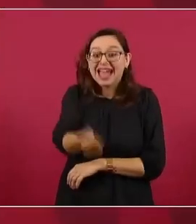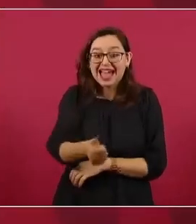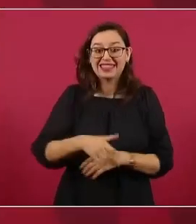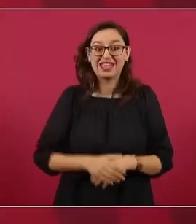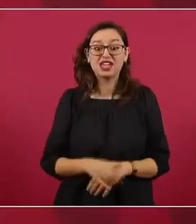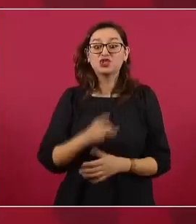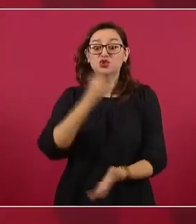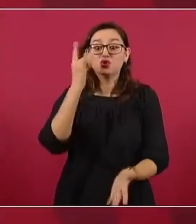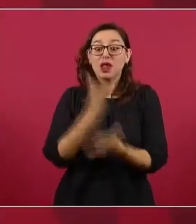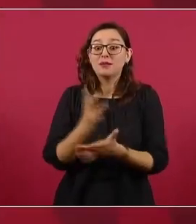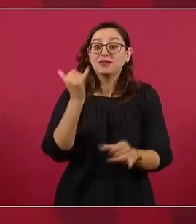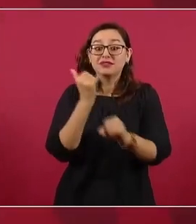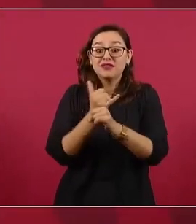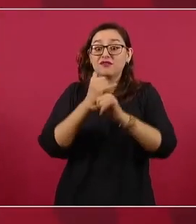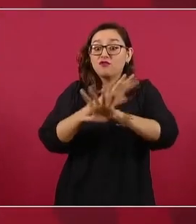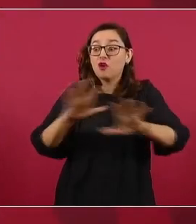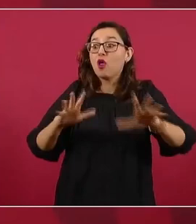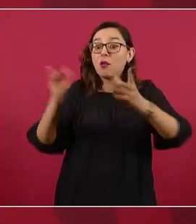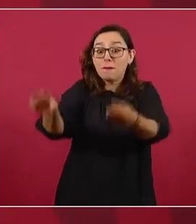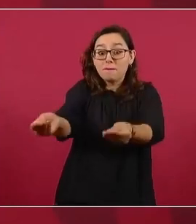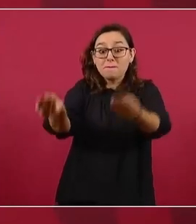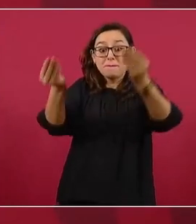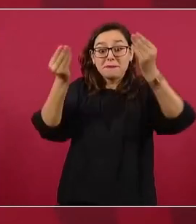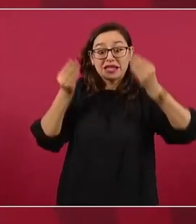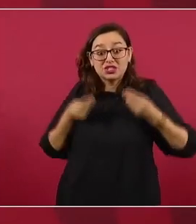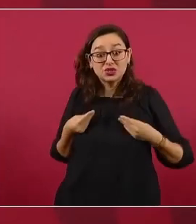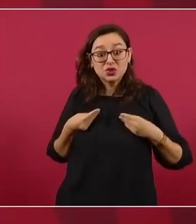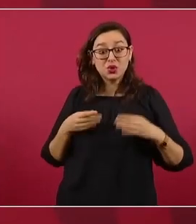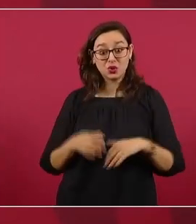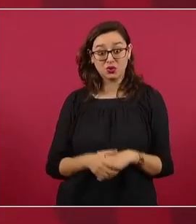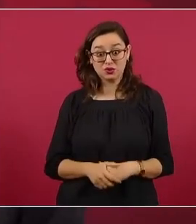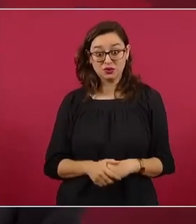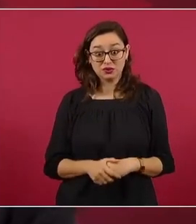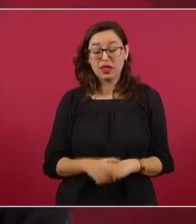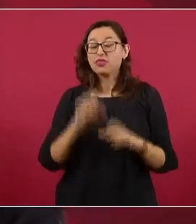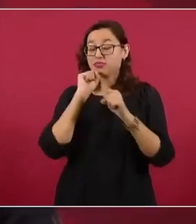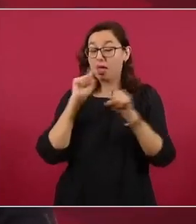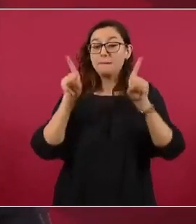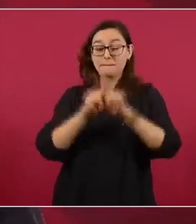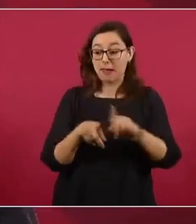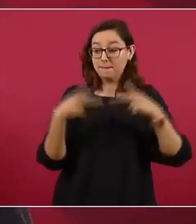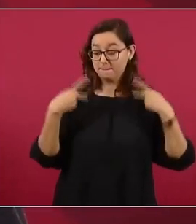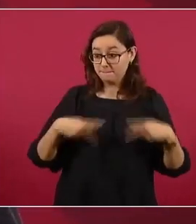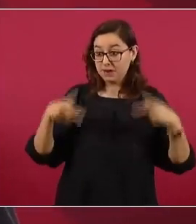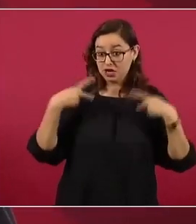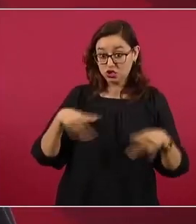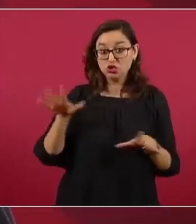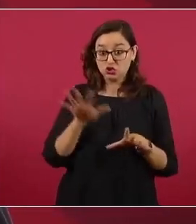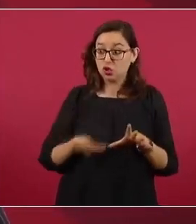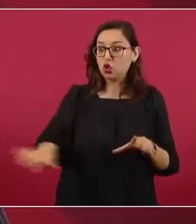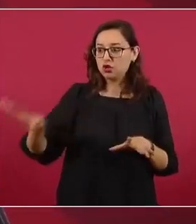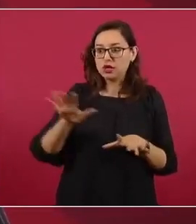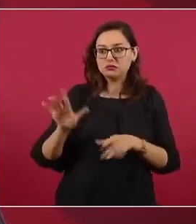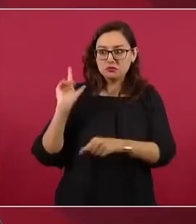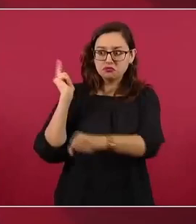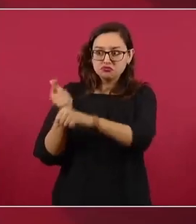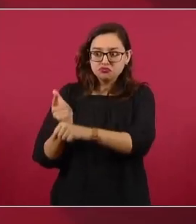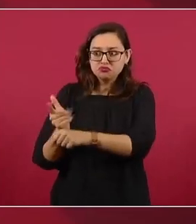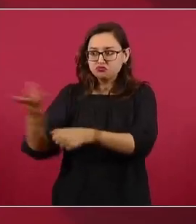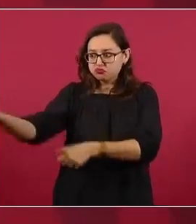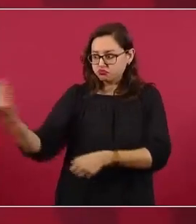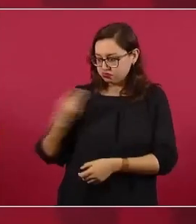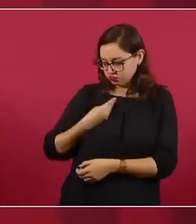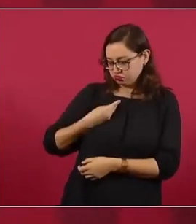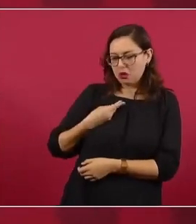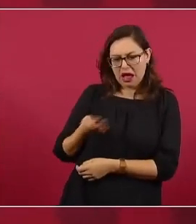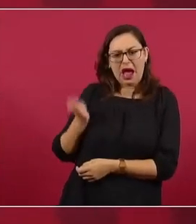del público, cosa que otras UIF no hacen en el mundo. En el caso de nuestro país es una de las